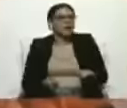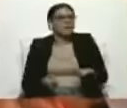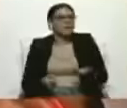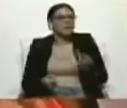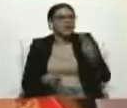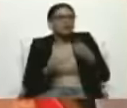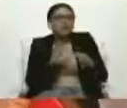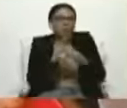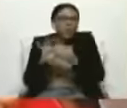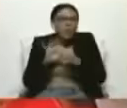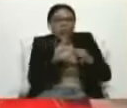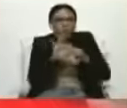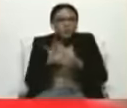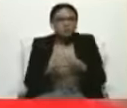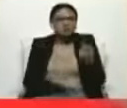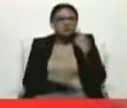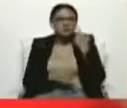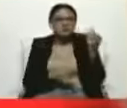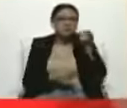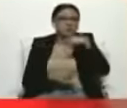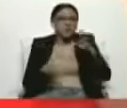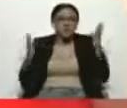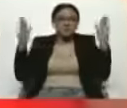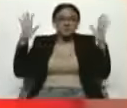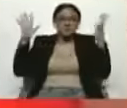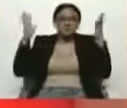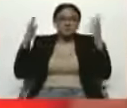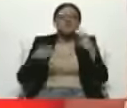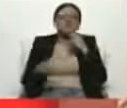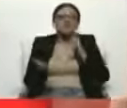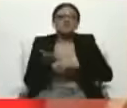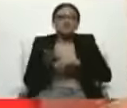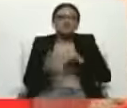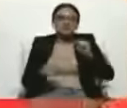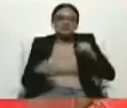Eso lo podemos hacer nosotros. Eso no lo puede hacer la derecha.